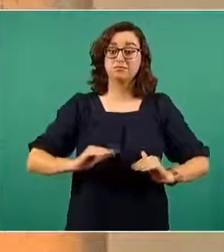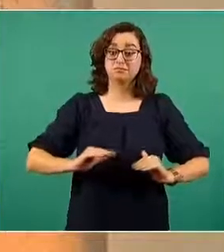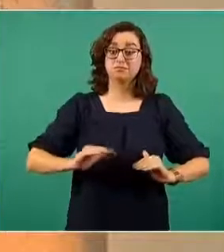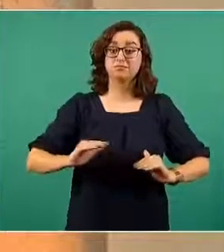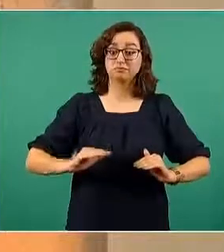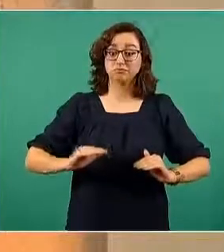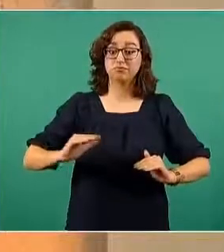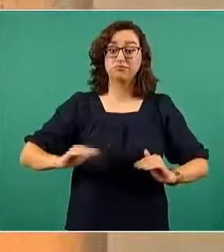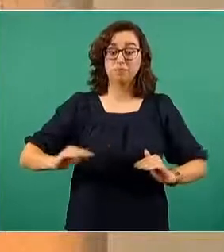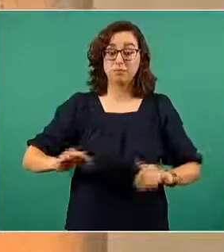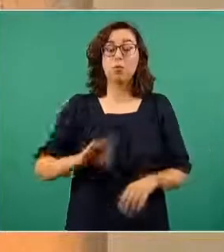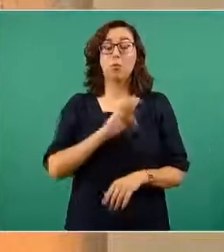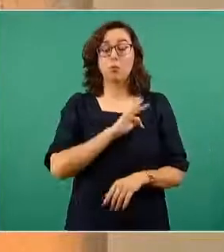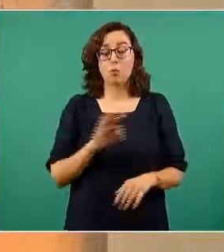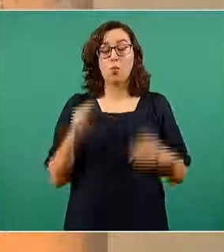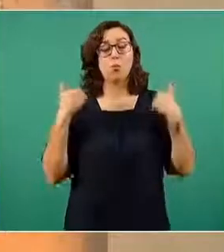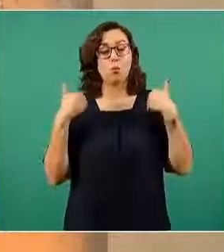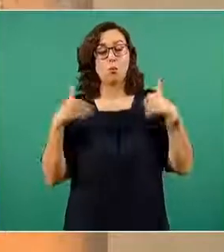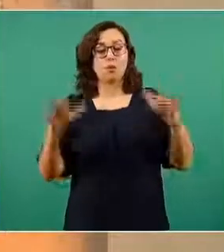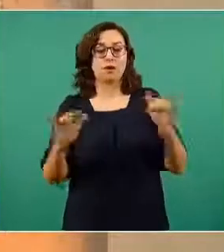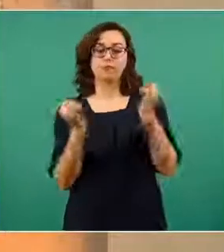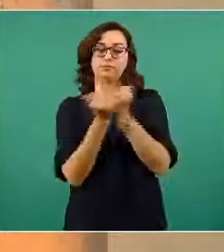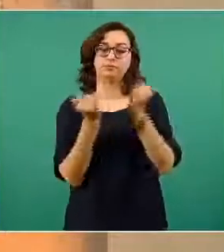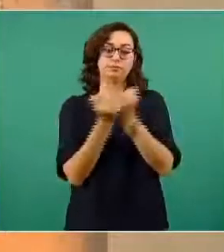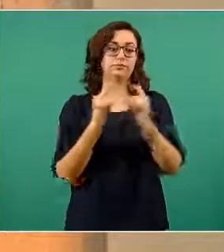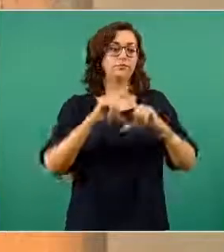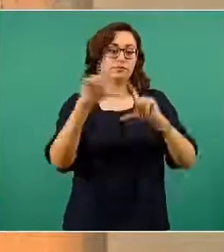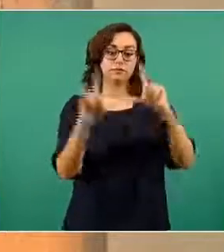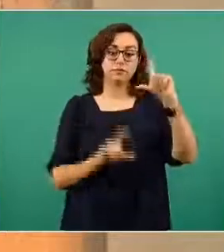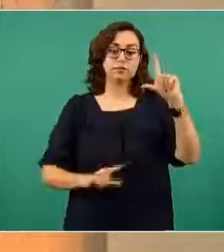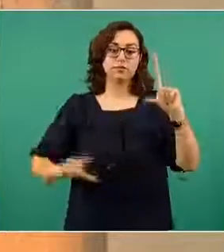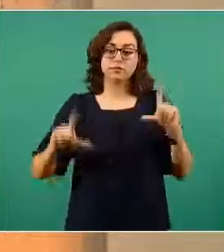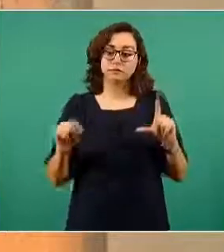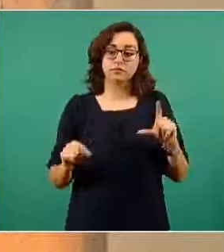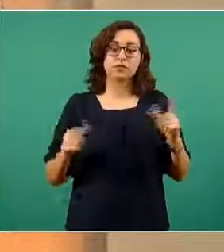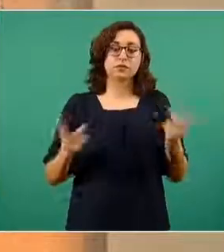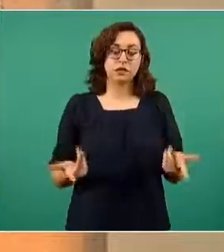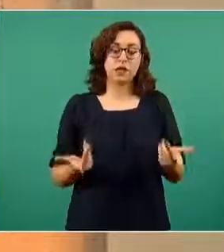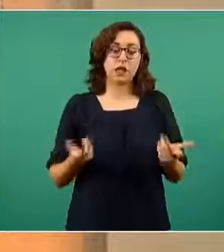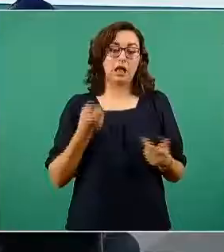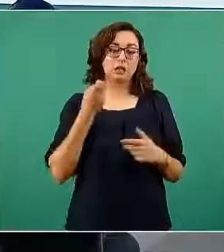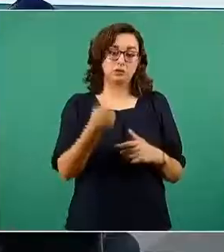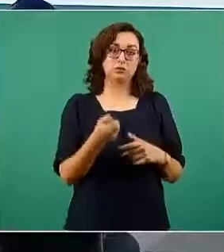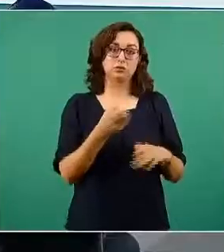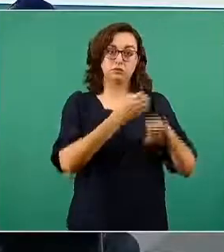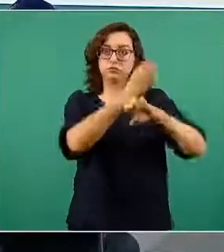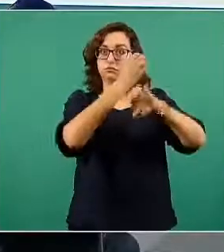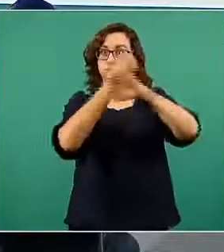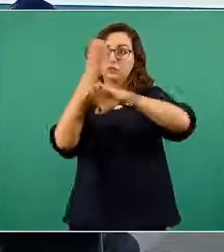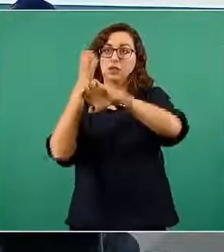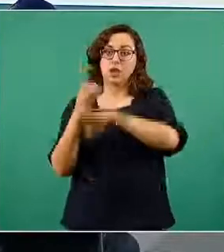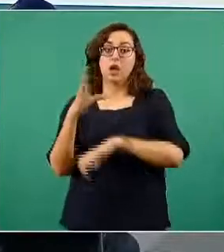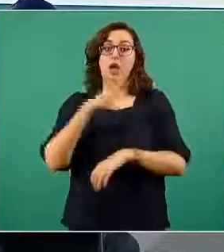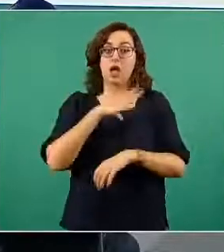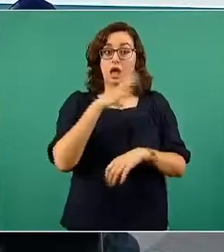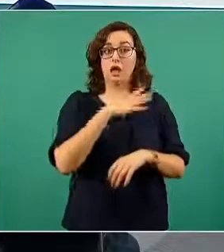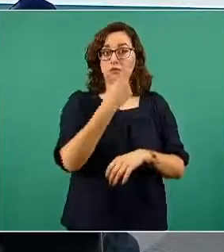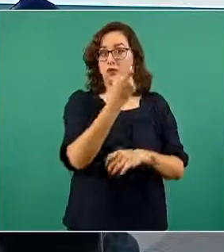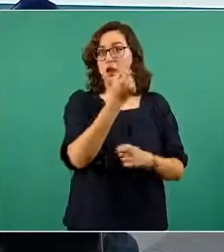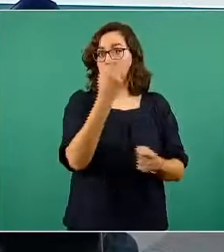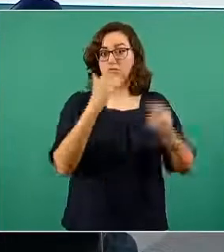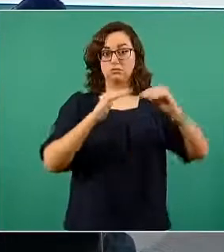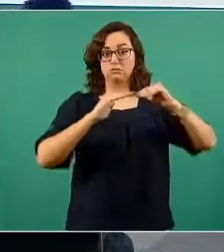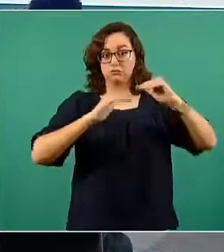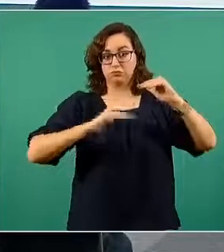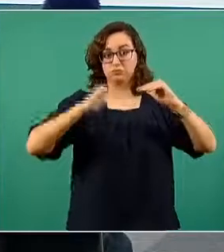en la curva nacional, que es precisamente la media de lo que está ocurriendo en las entidades federativas. Y aprovechamos